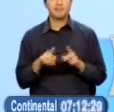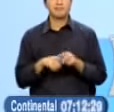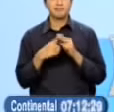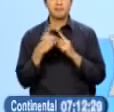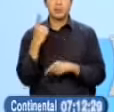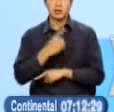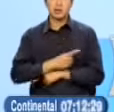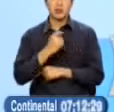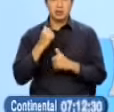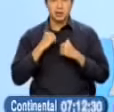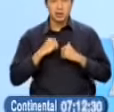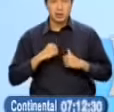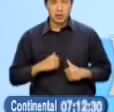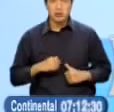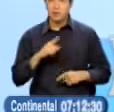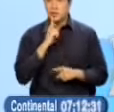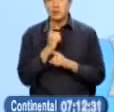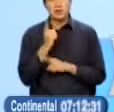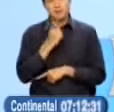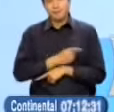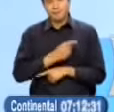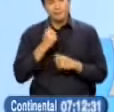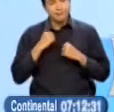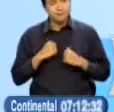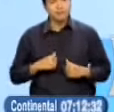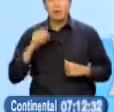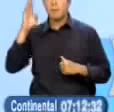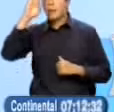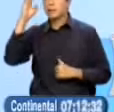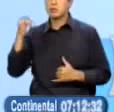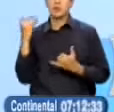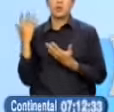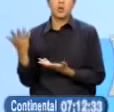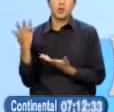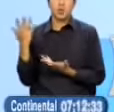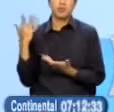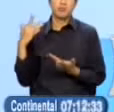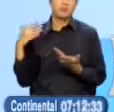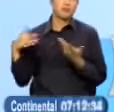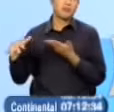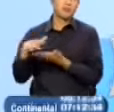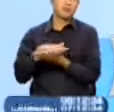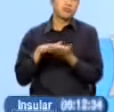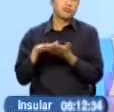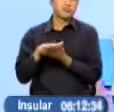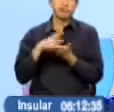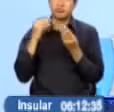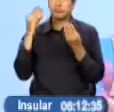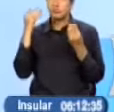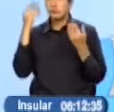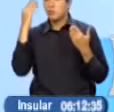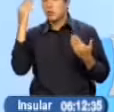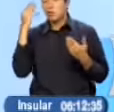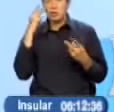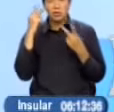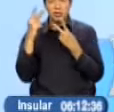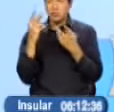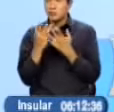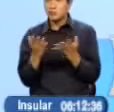era un día triste y otro que eso eso es un día triste brasil en este momento es también una zozobra política con mucha polarización